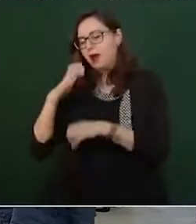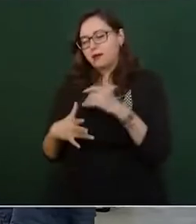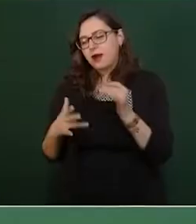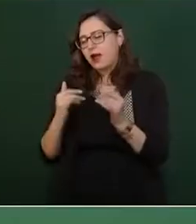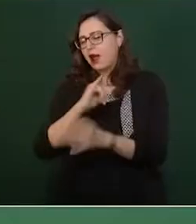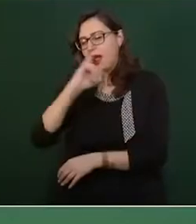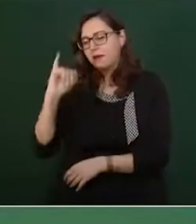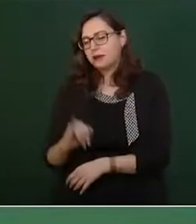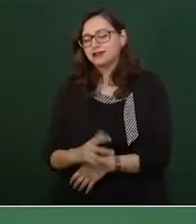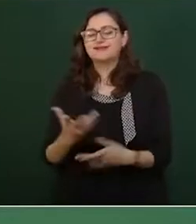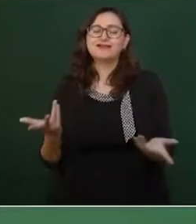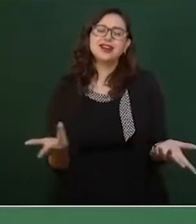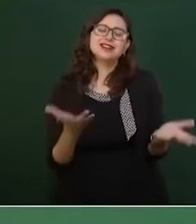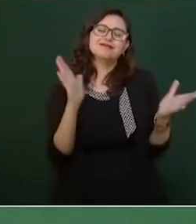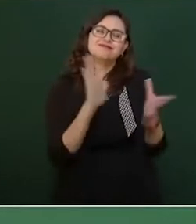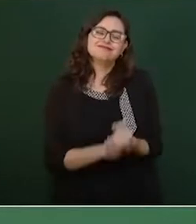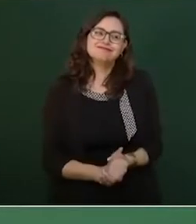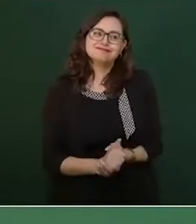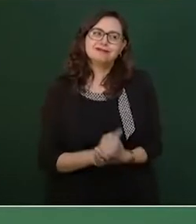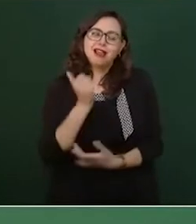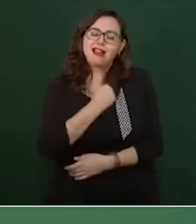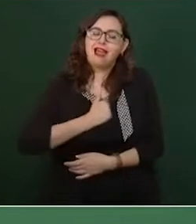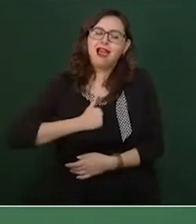Lástima, Chumel.